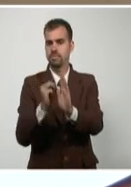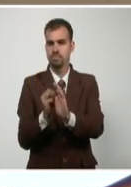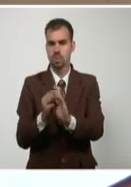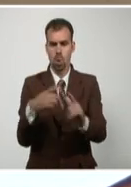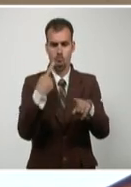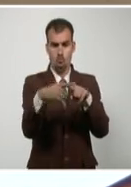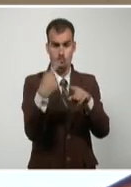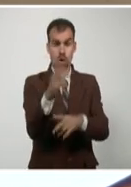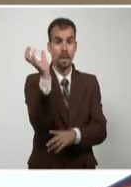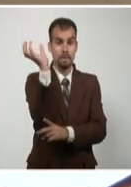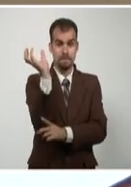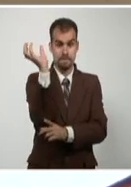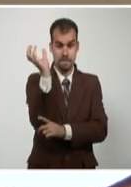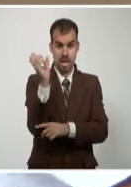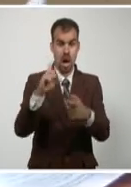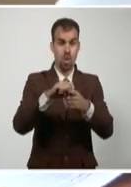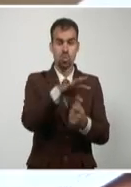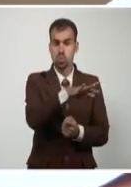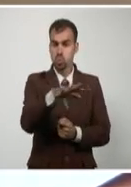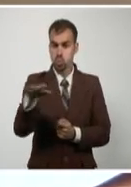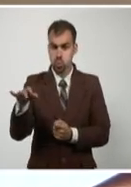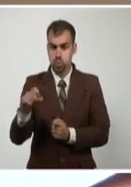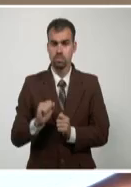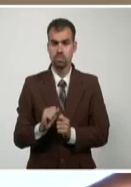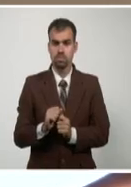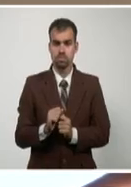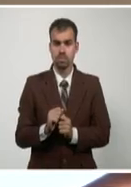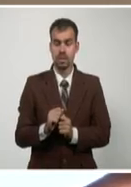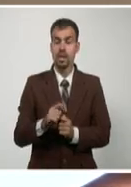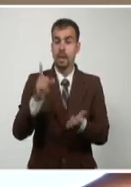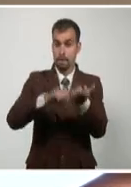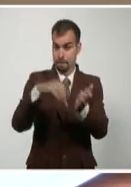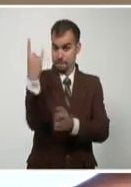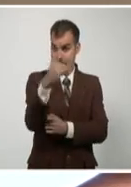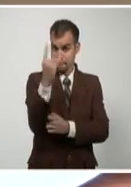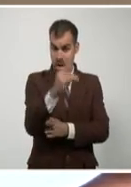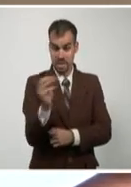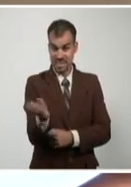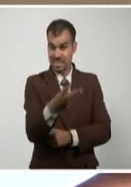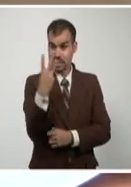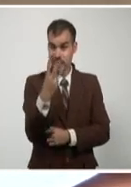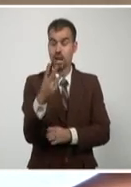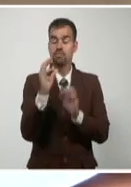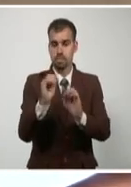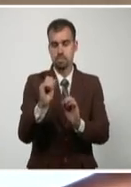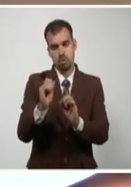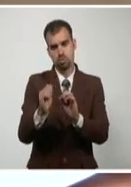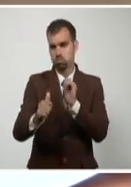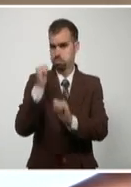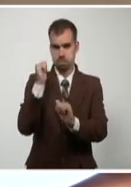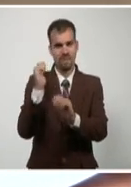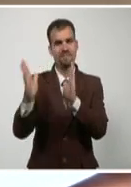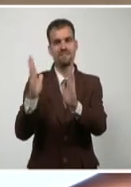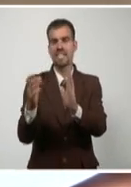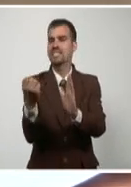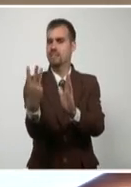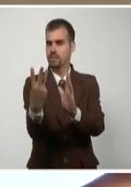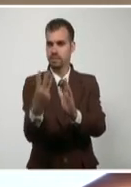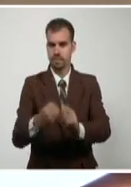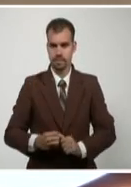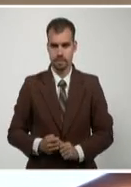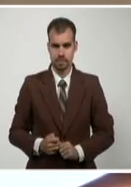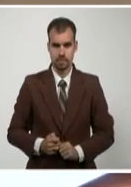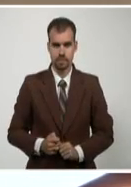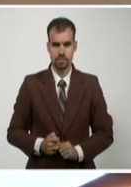y Palma Soriano, que se encontraban en esta fase, es decir, la fase número 3. En el caso de la provincia